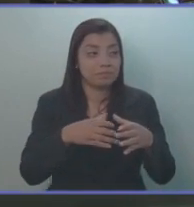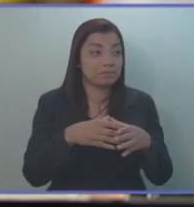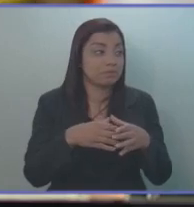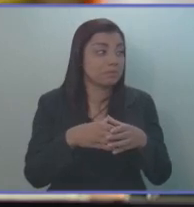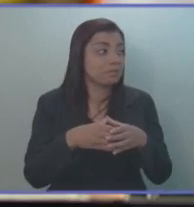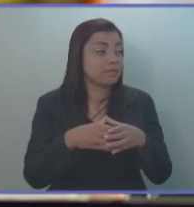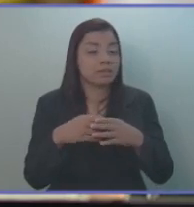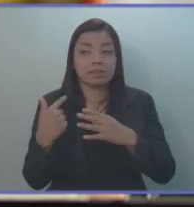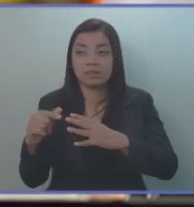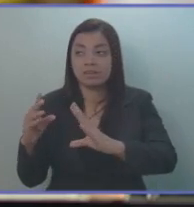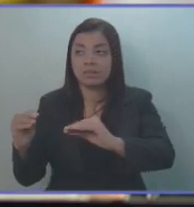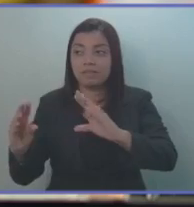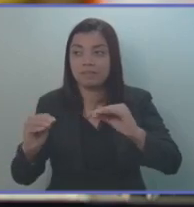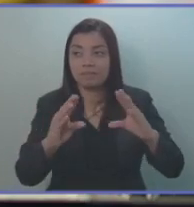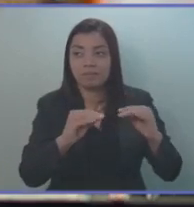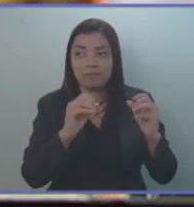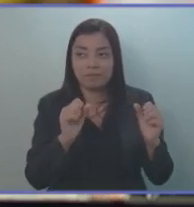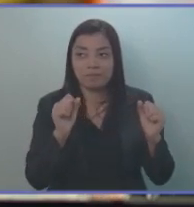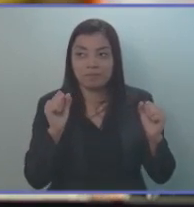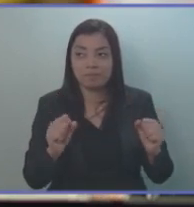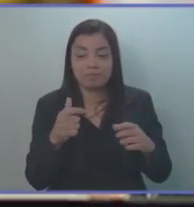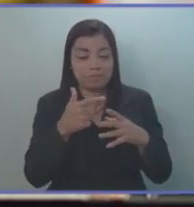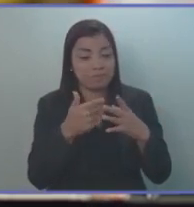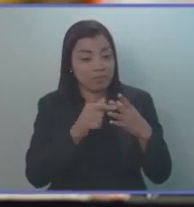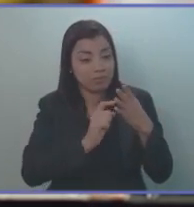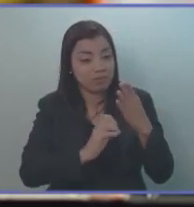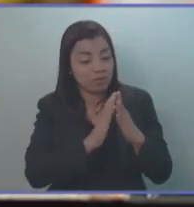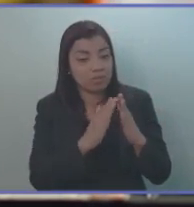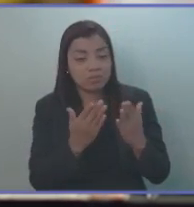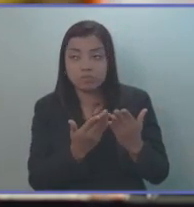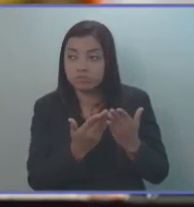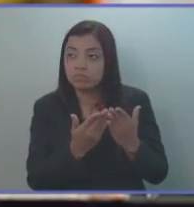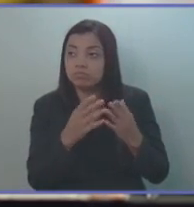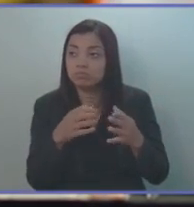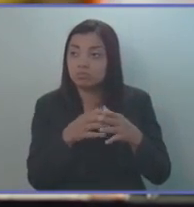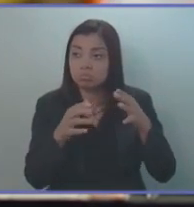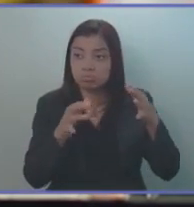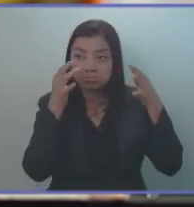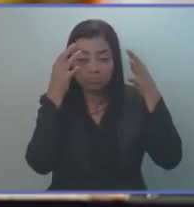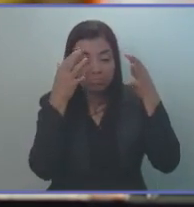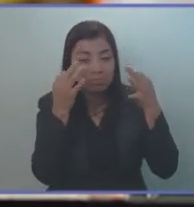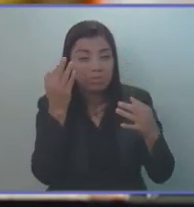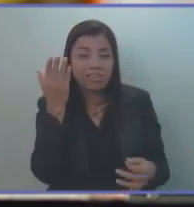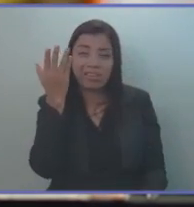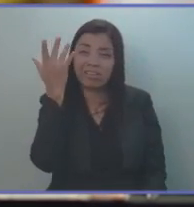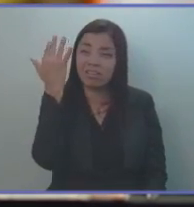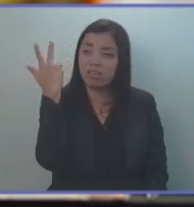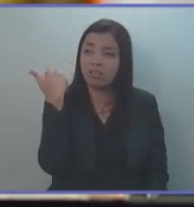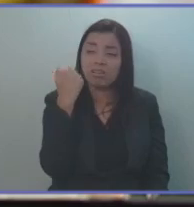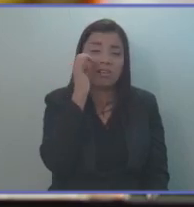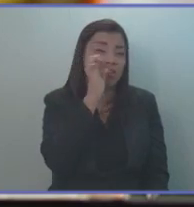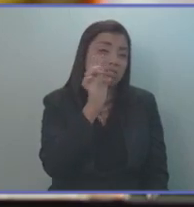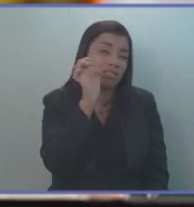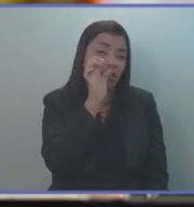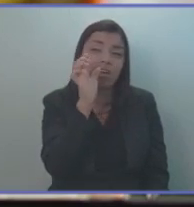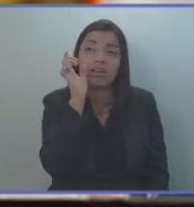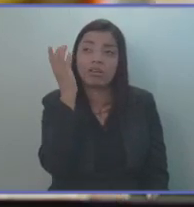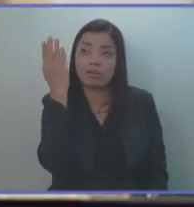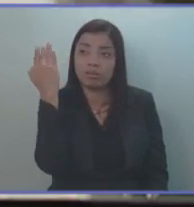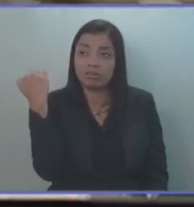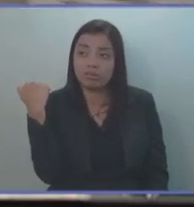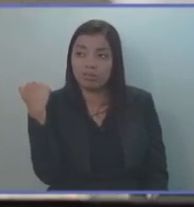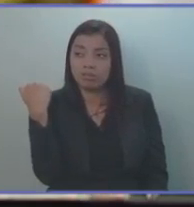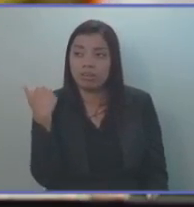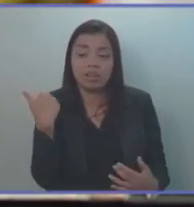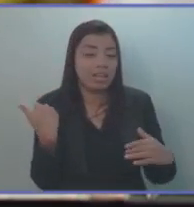todos los integrantes de la Comisión de Legislación y Puntos Constitucionales. Esto es un dictamen que teníamos listo desde enero de este año. Y, bueno, entre